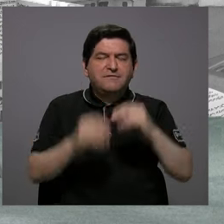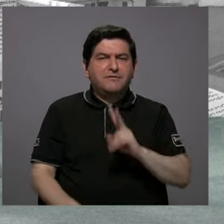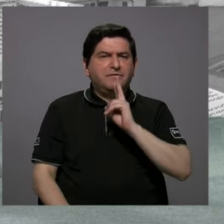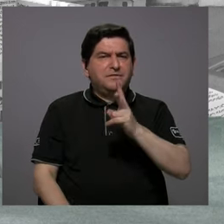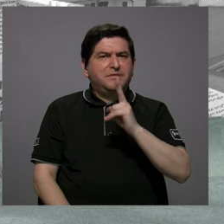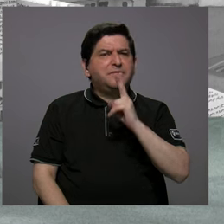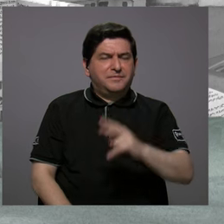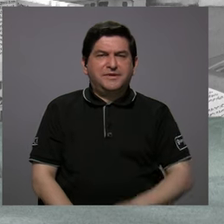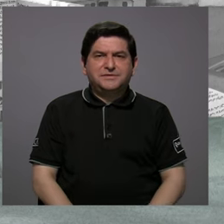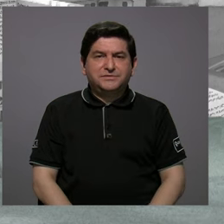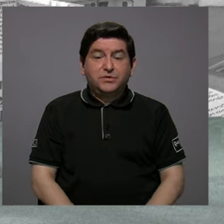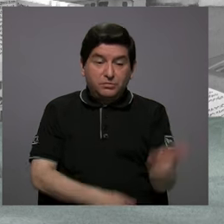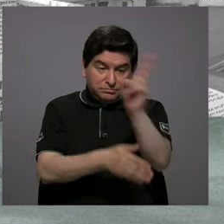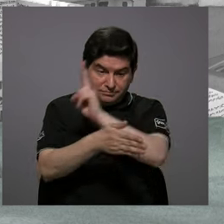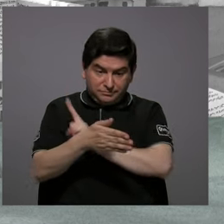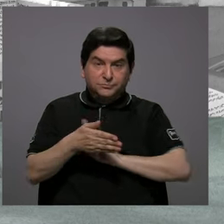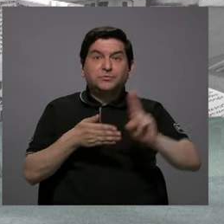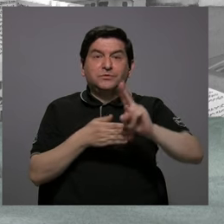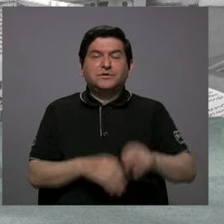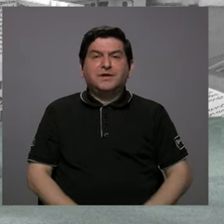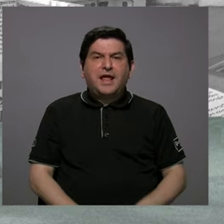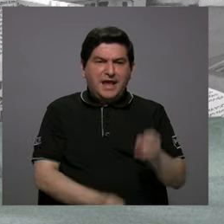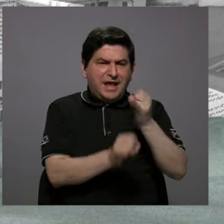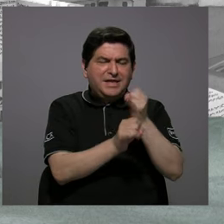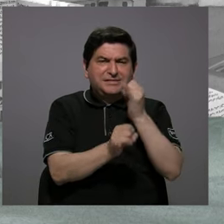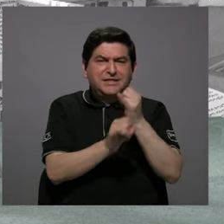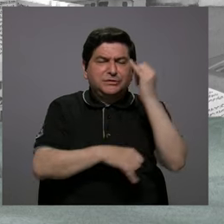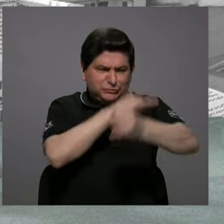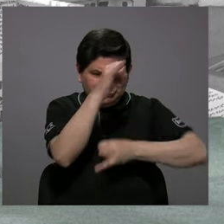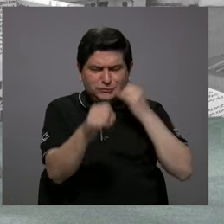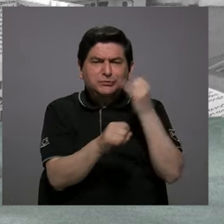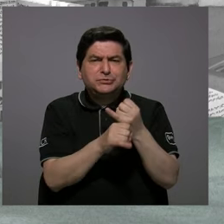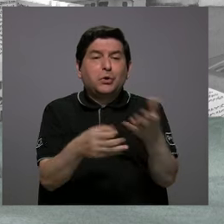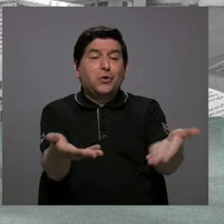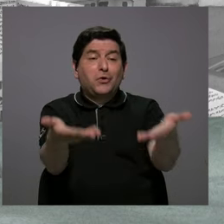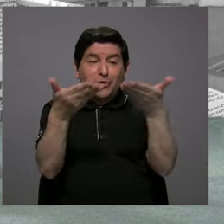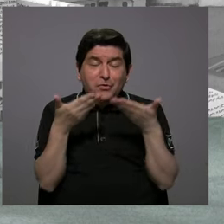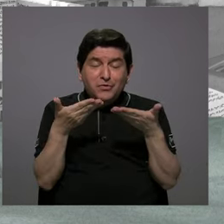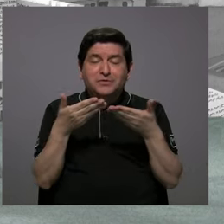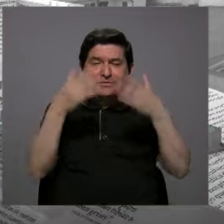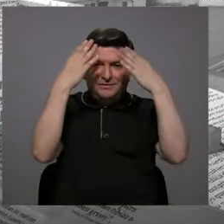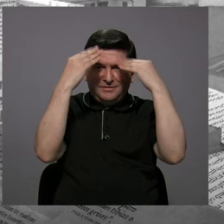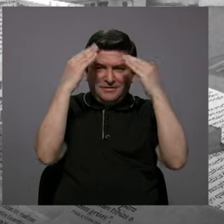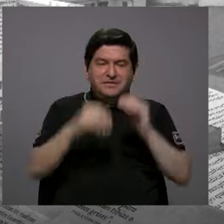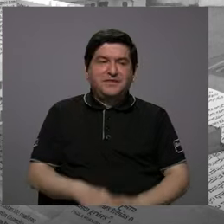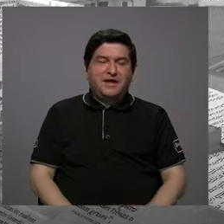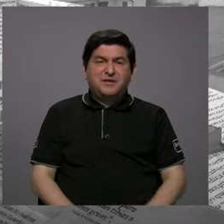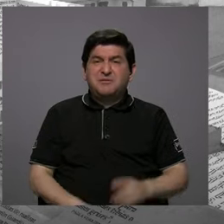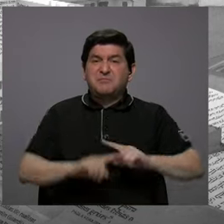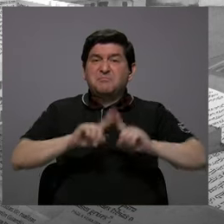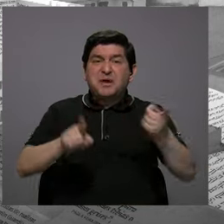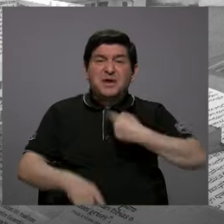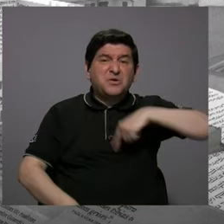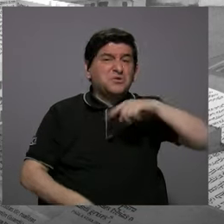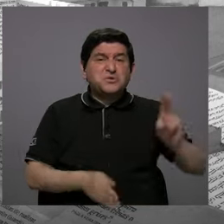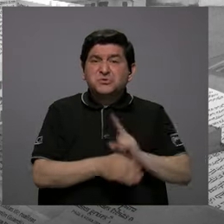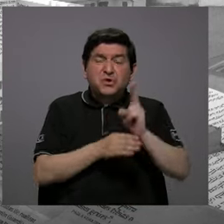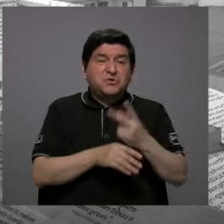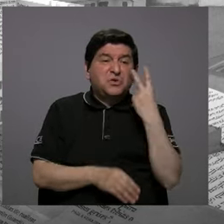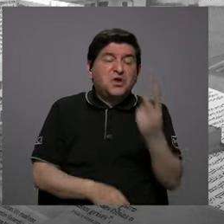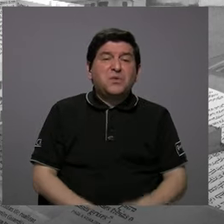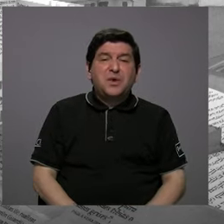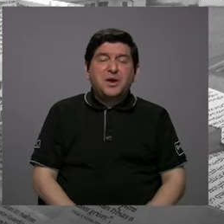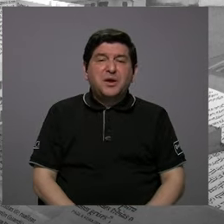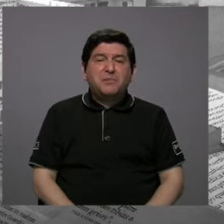real las universidades las instituciones internacionales nos brindan esto y por ahí no las usamos y terminamos viendo